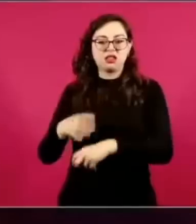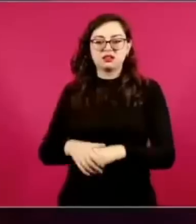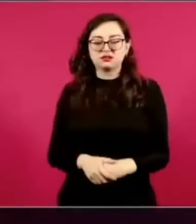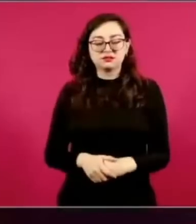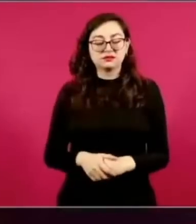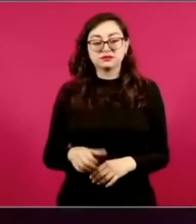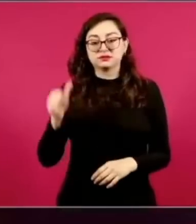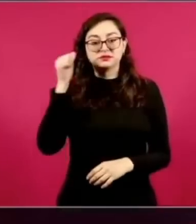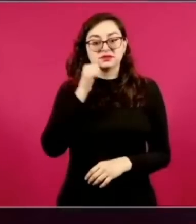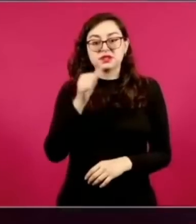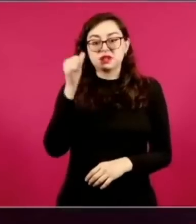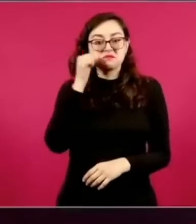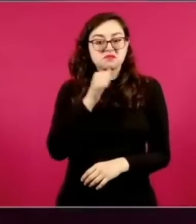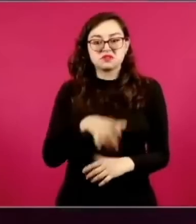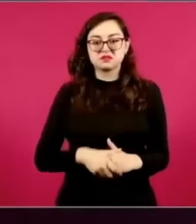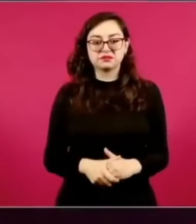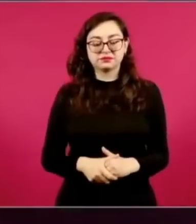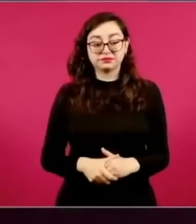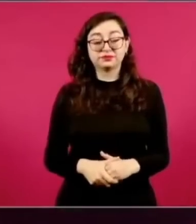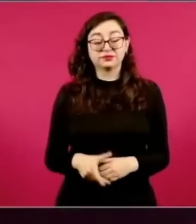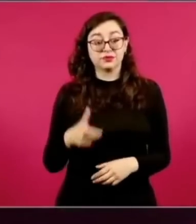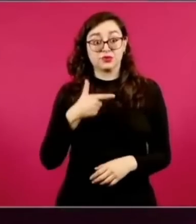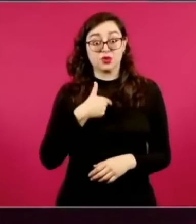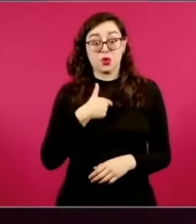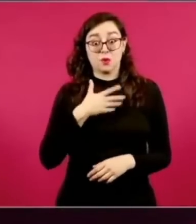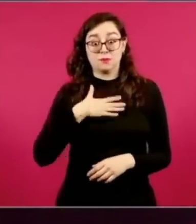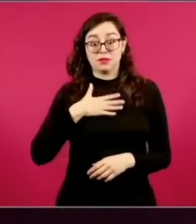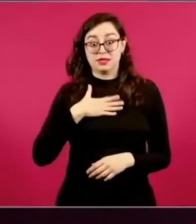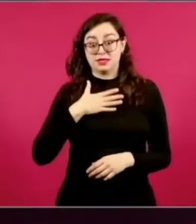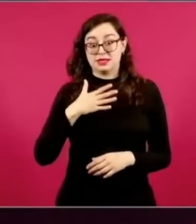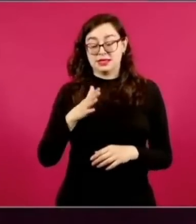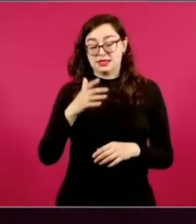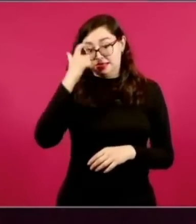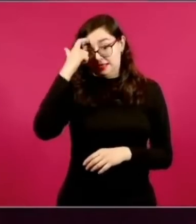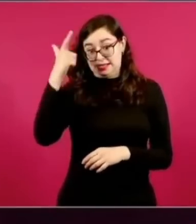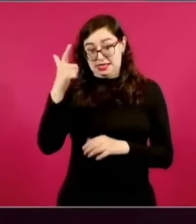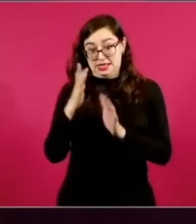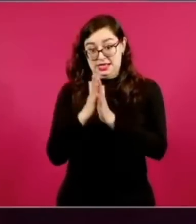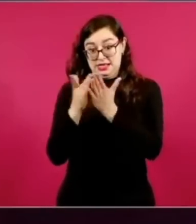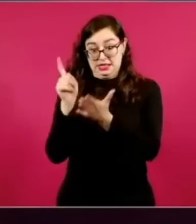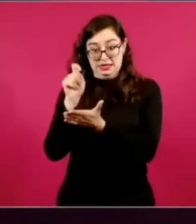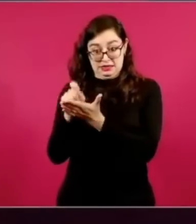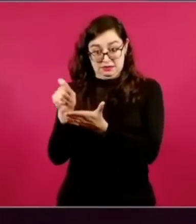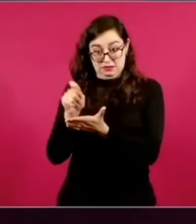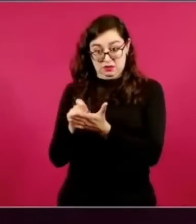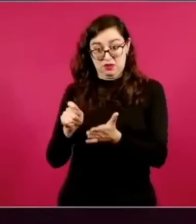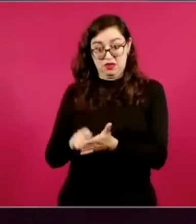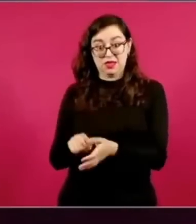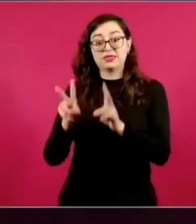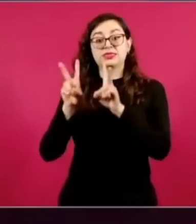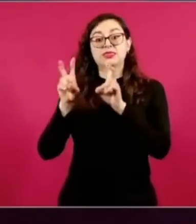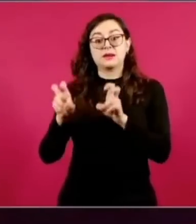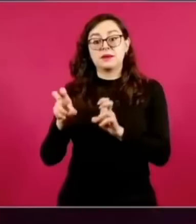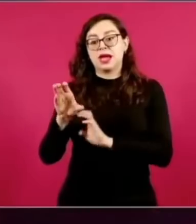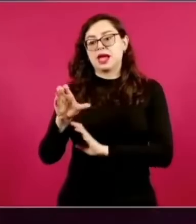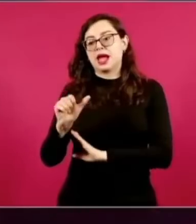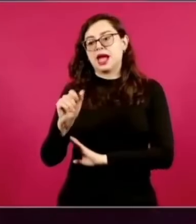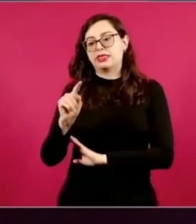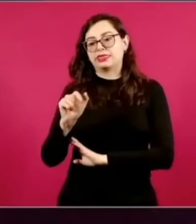Y yo escribí un libro sobre Catarino que se llama así, Catarino Garza